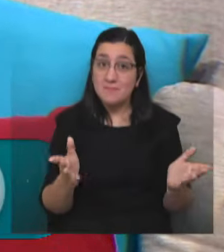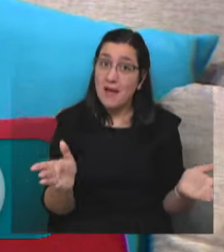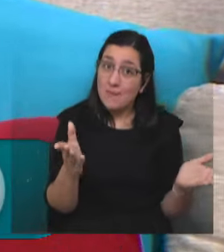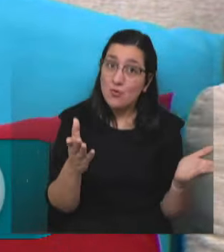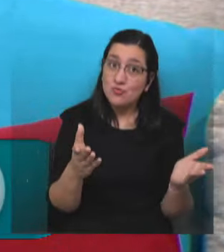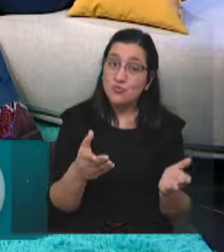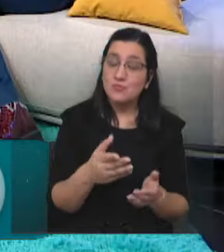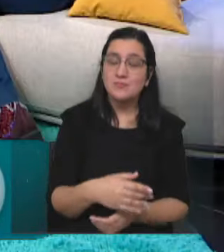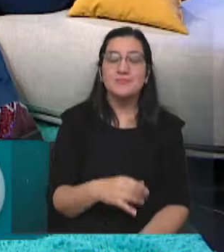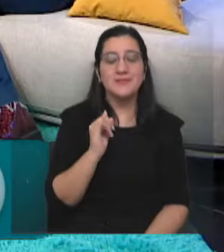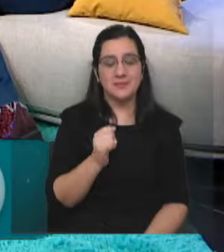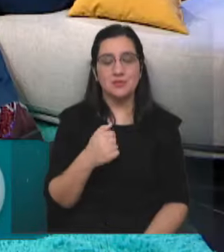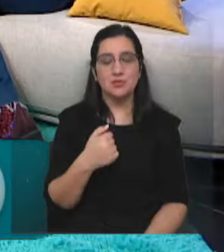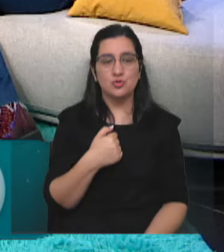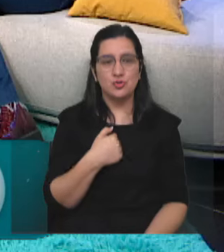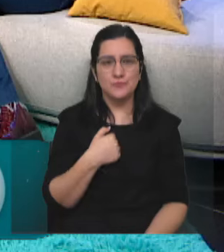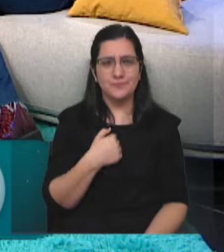ahí. Yo estoy